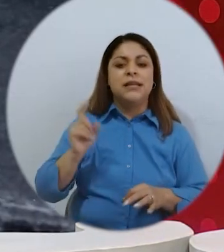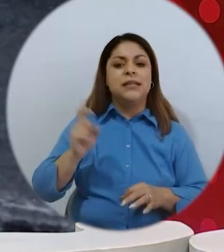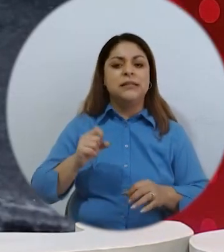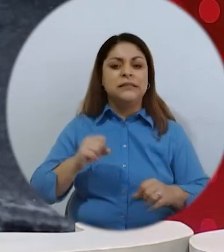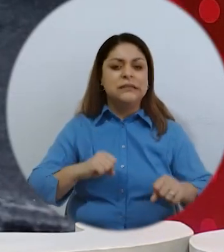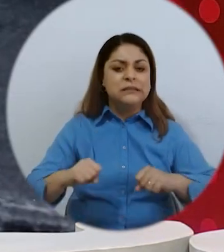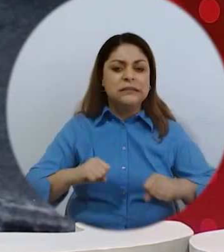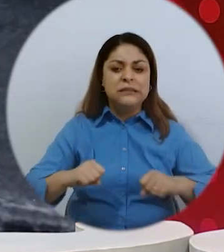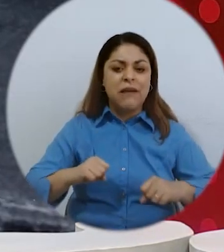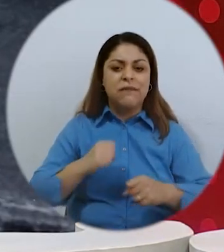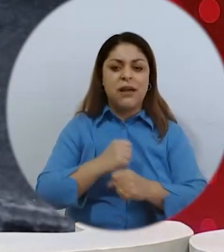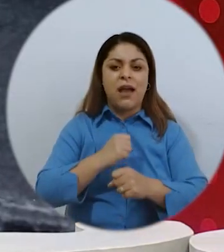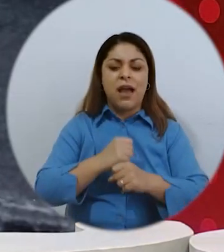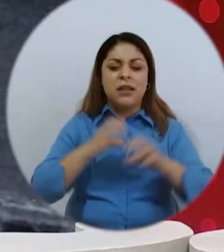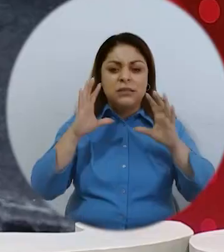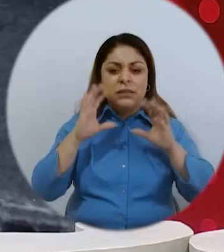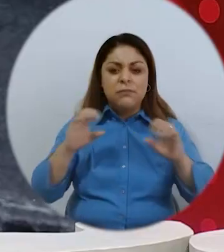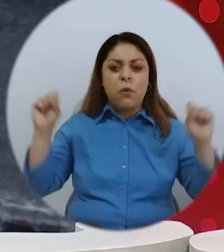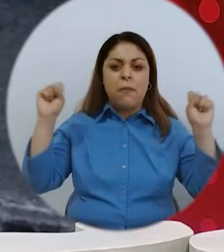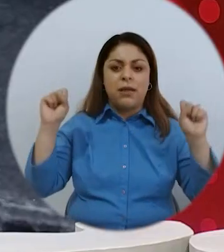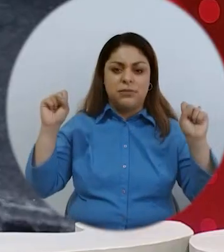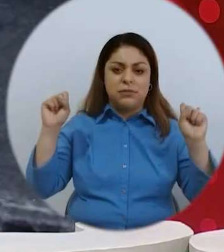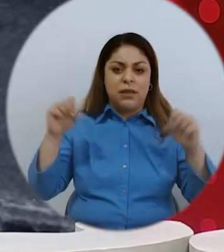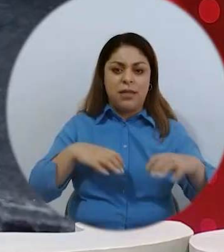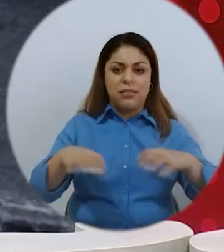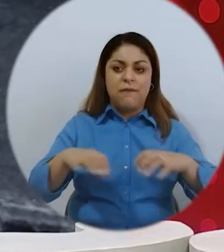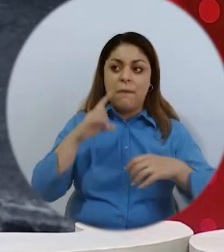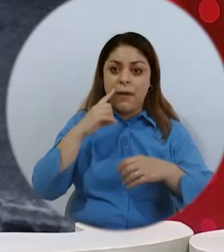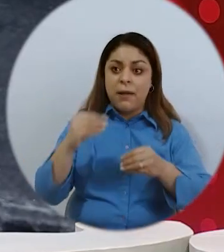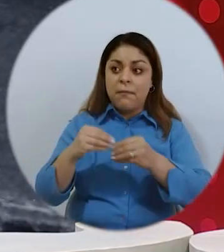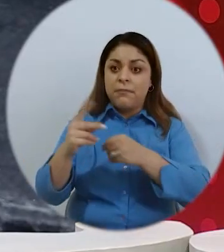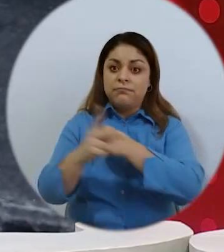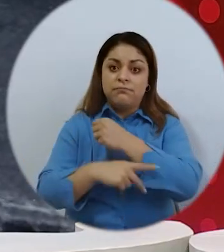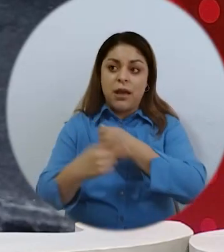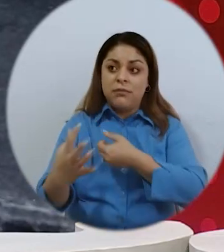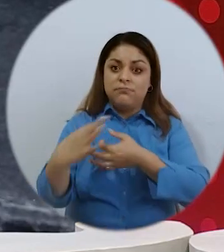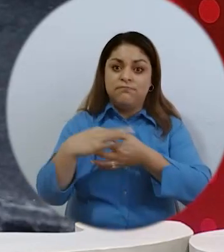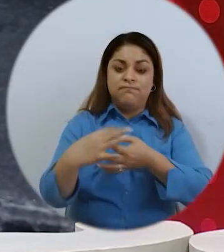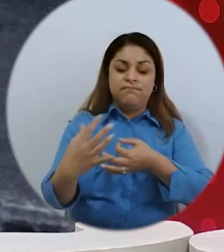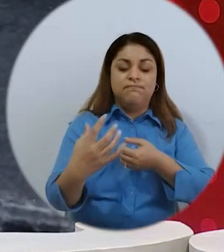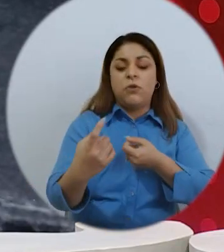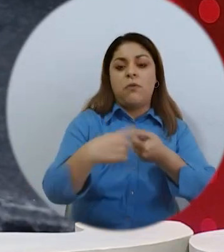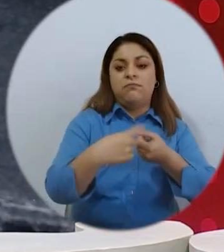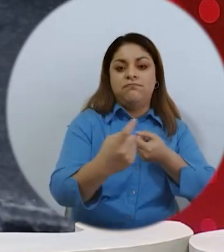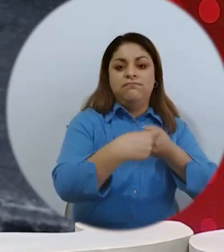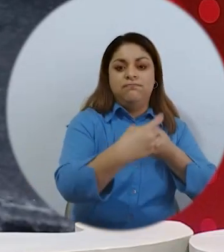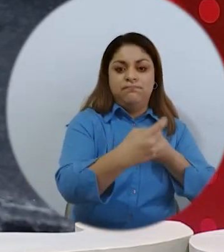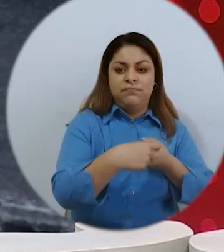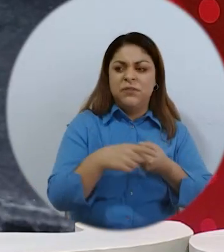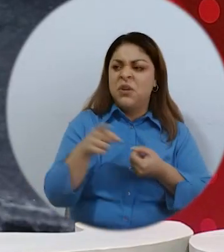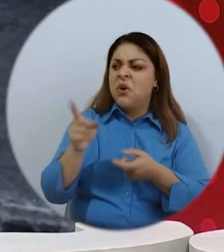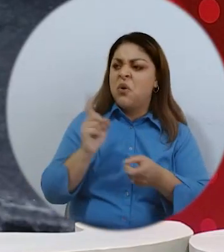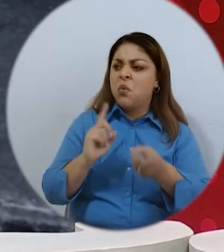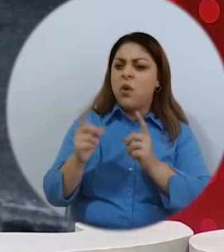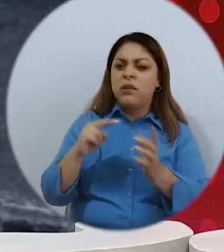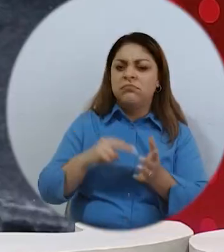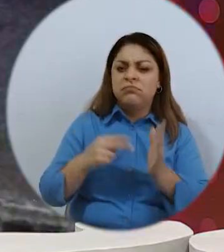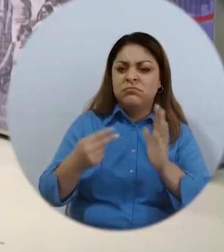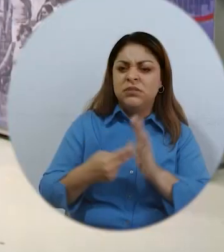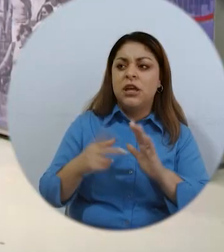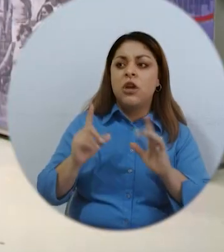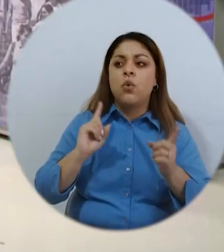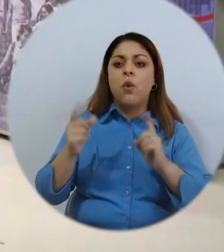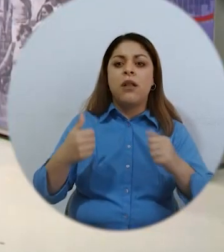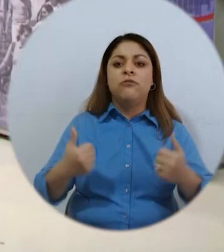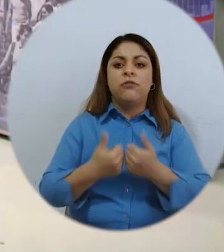en diplomacia azul activa para que más países pues, se sumen a estas acciones. ¿En qué consiste y cuáles son los